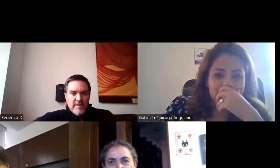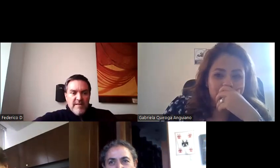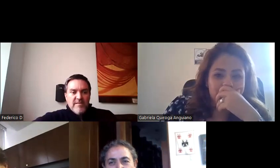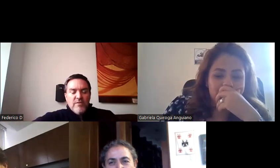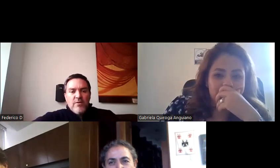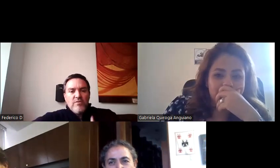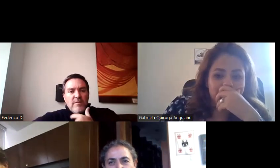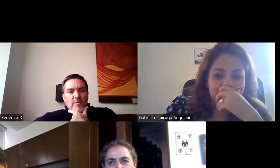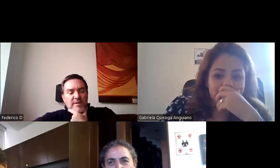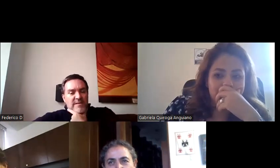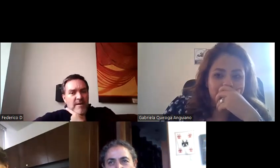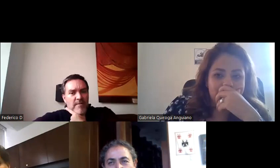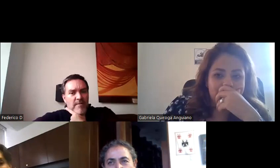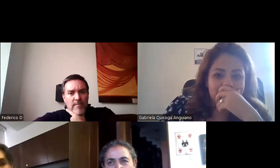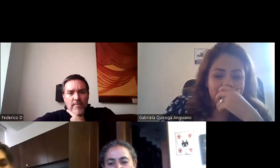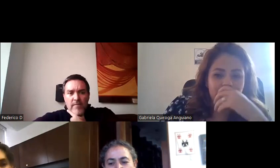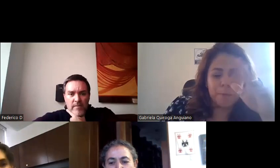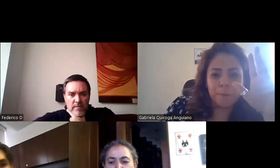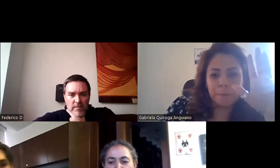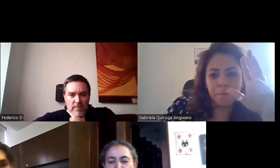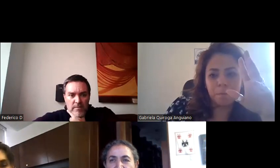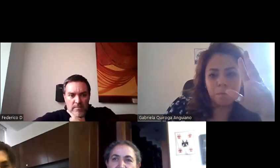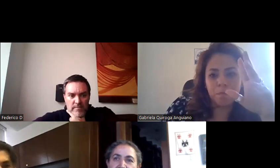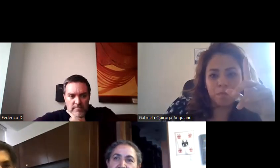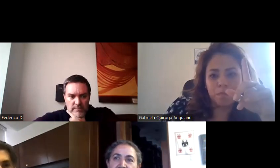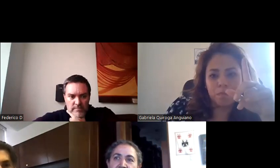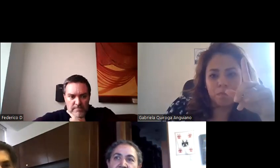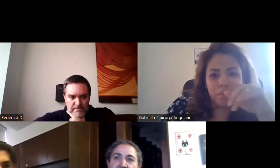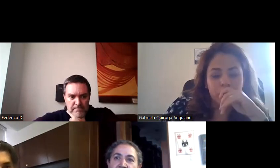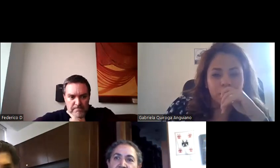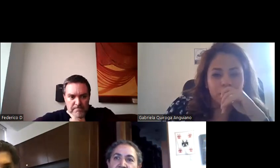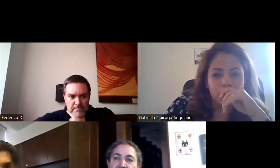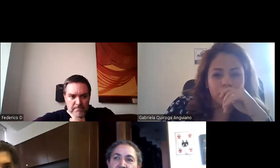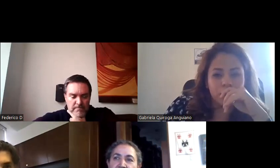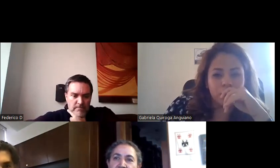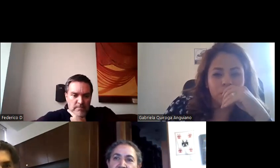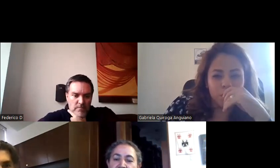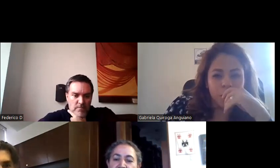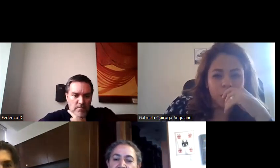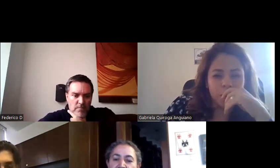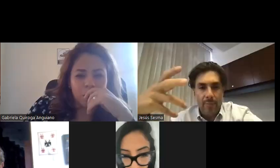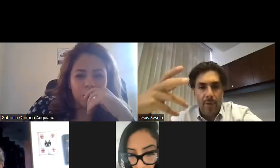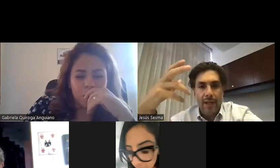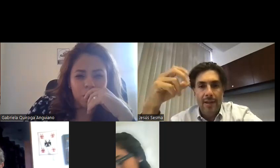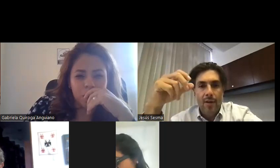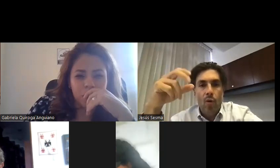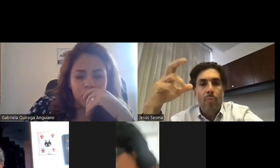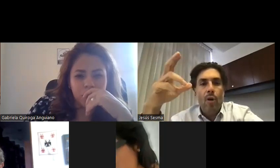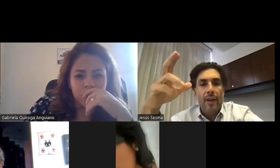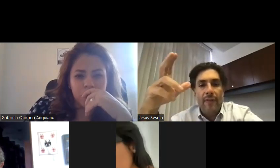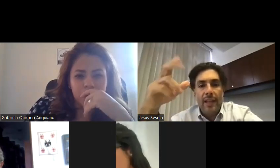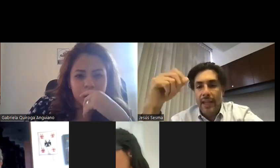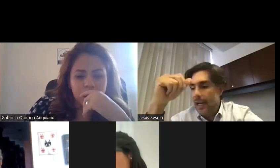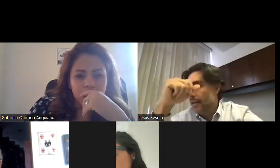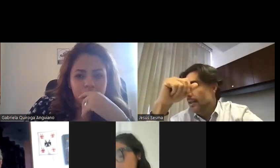Gracias, diputada. Presidente, una contrapropuesta. Nada más quisiera, si me lo permiten, antes de darles el uso de la palabra, para poder un